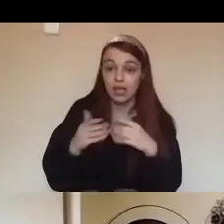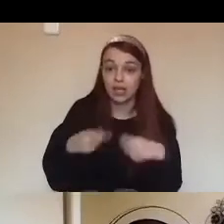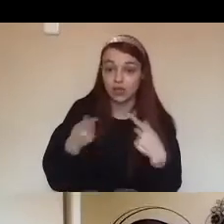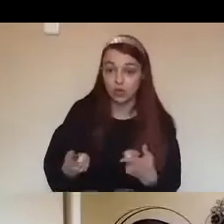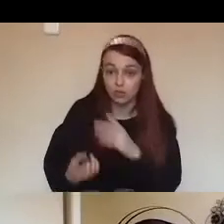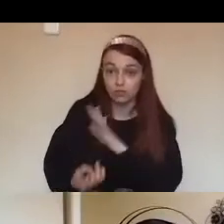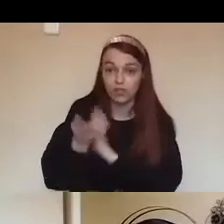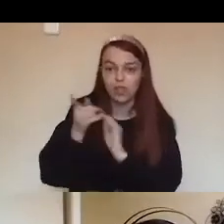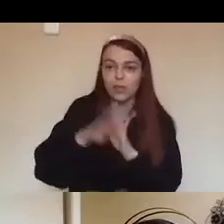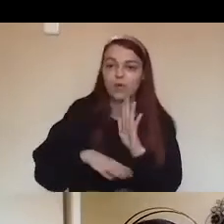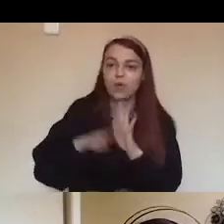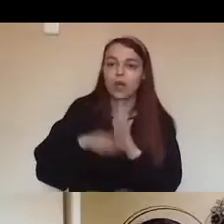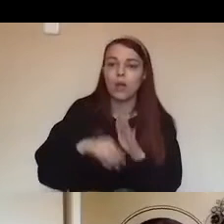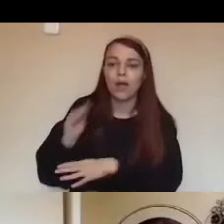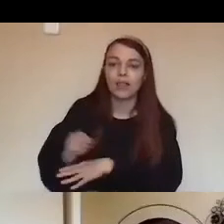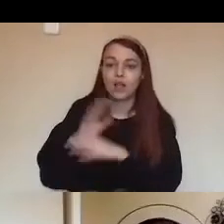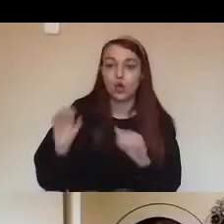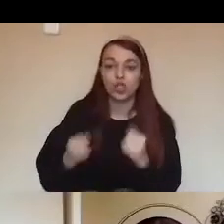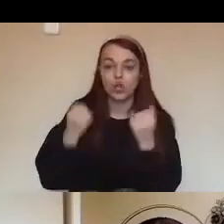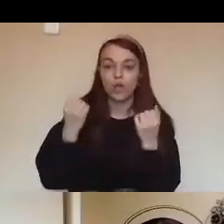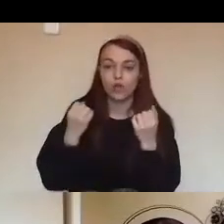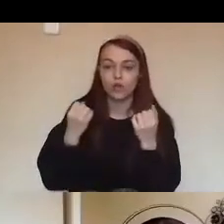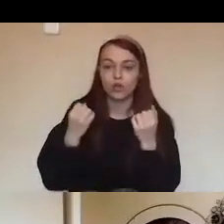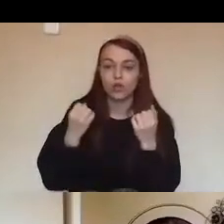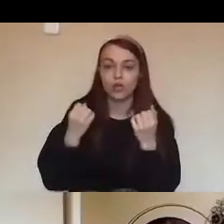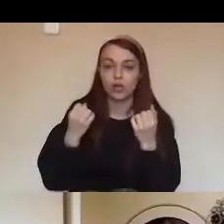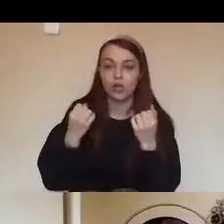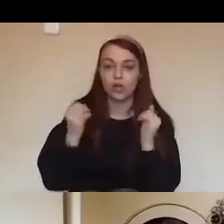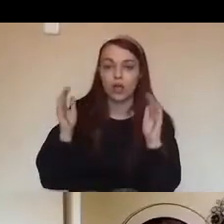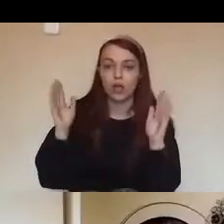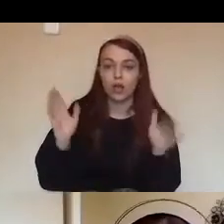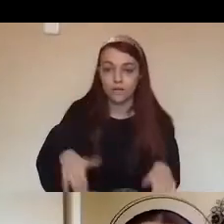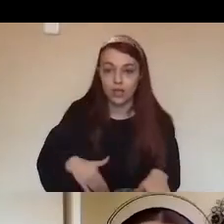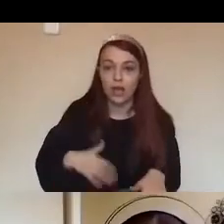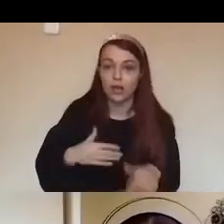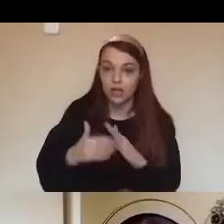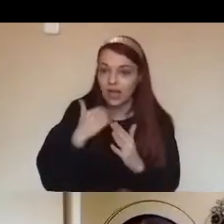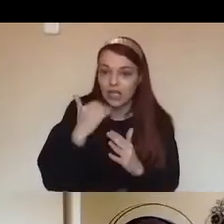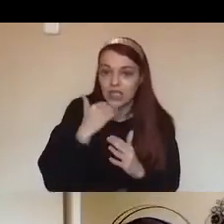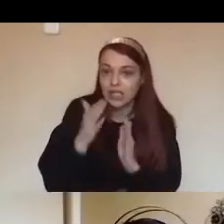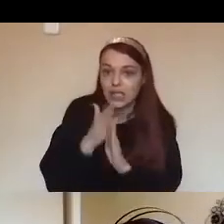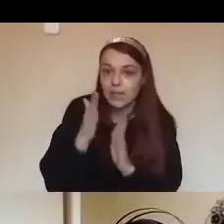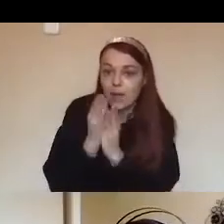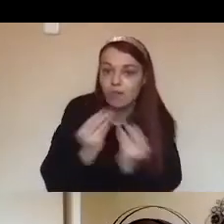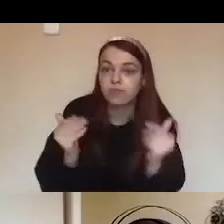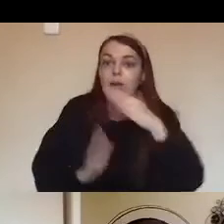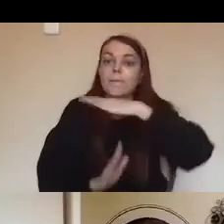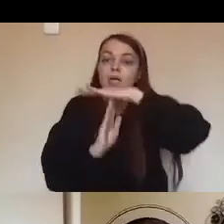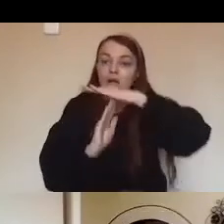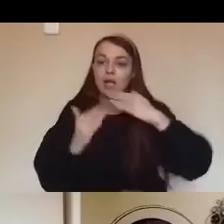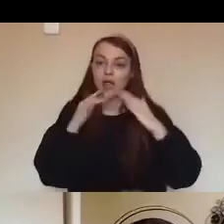de este programa de conservación, de poder frenar casi estar al borde de la extinción y